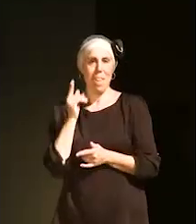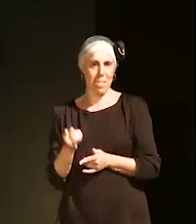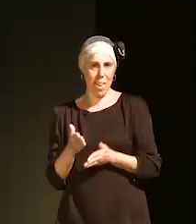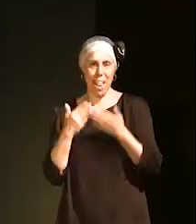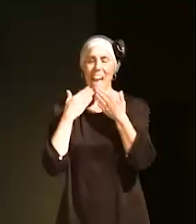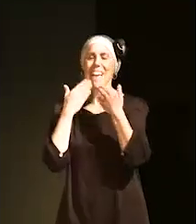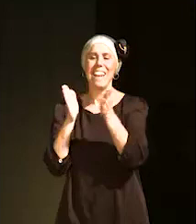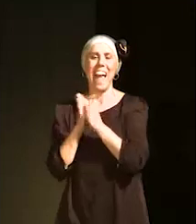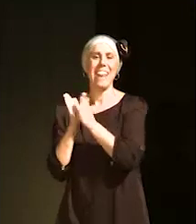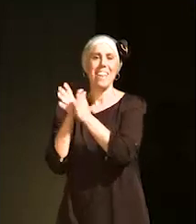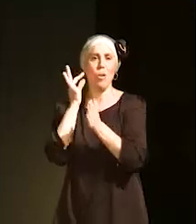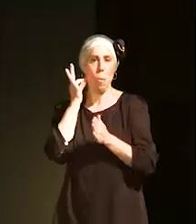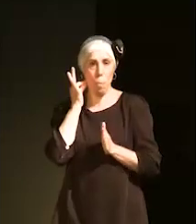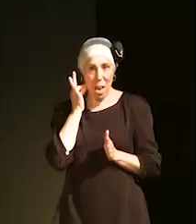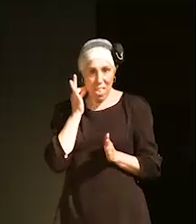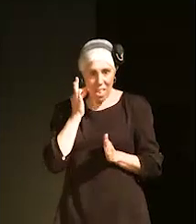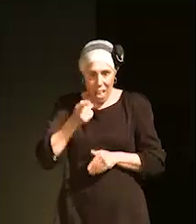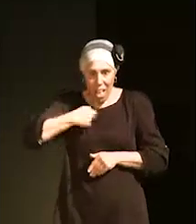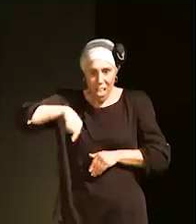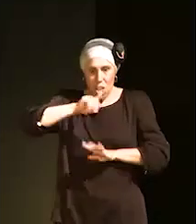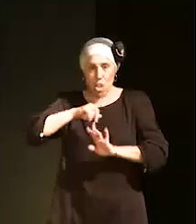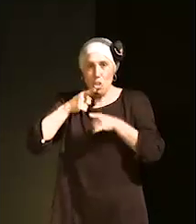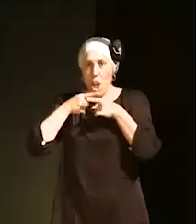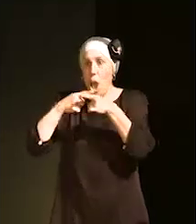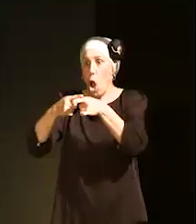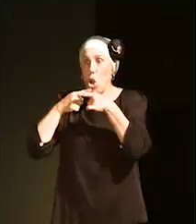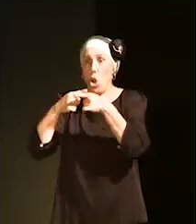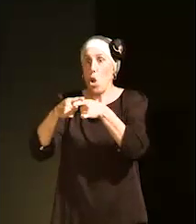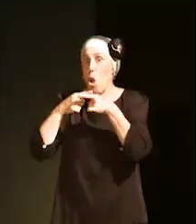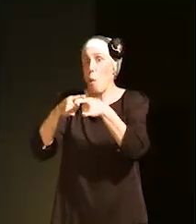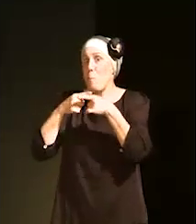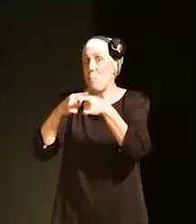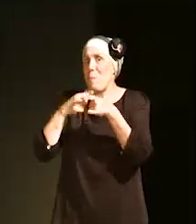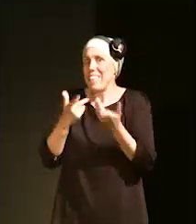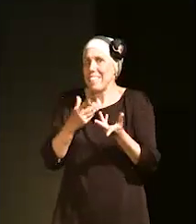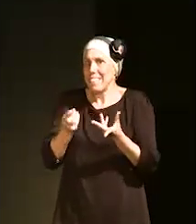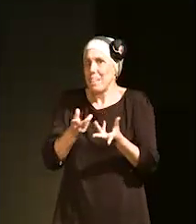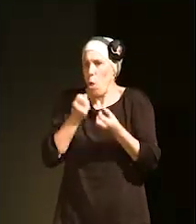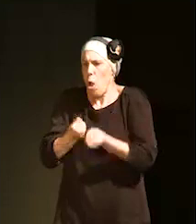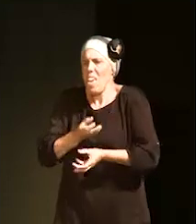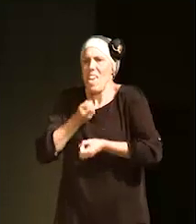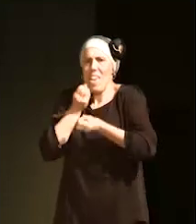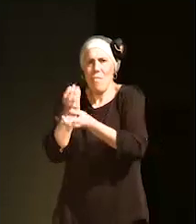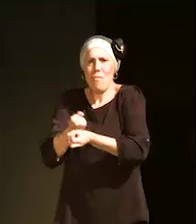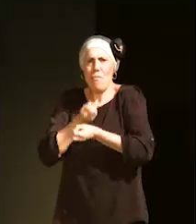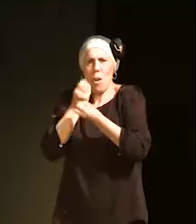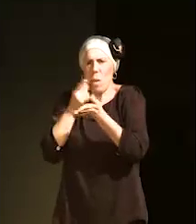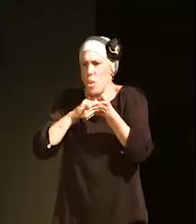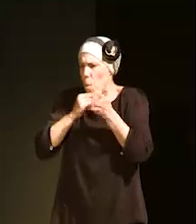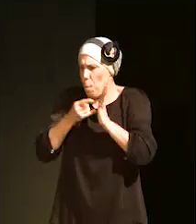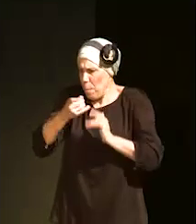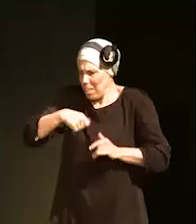nuestra metodología tal vez hacemos que otras se conviertan en agentes de cambio y el efecto va llegando a